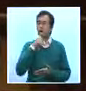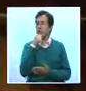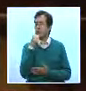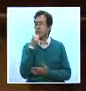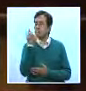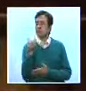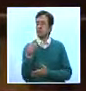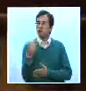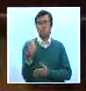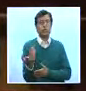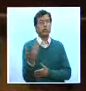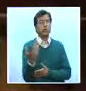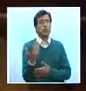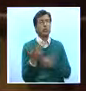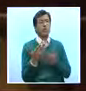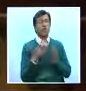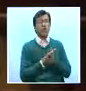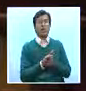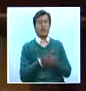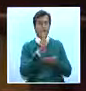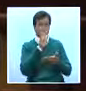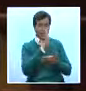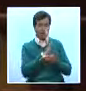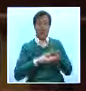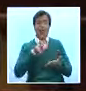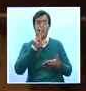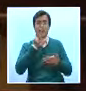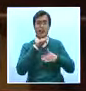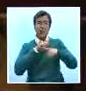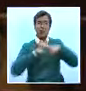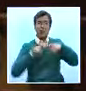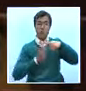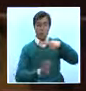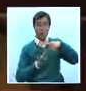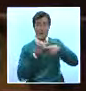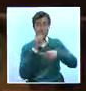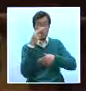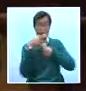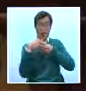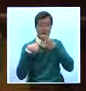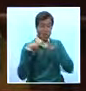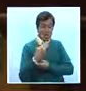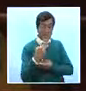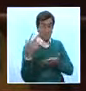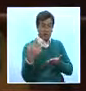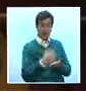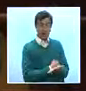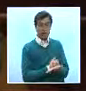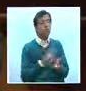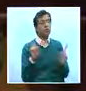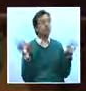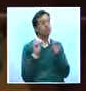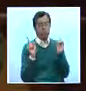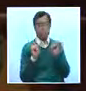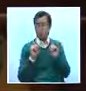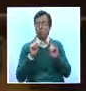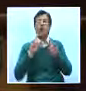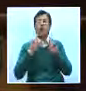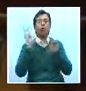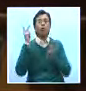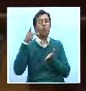decía que se les van a llevar las tres cuartas partes de la herencia. ¿Sí? Pero no es las tres cuartas partes, es sobre el exceso,